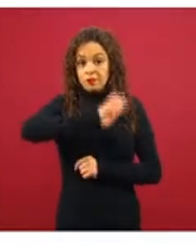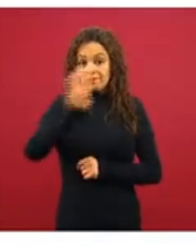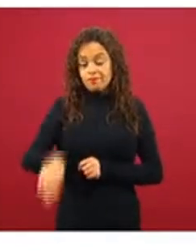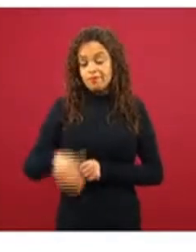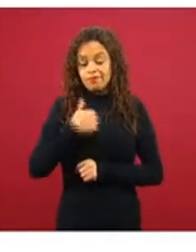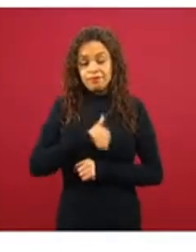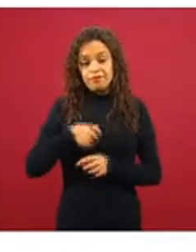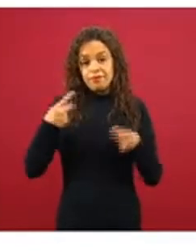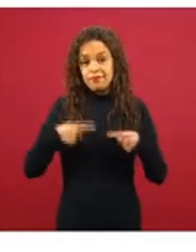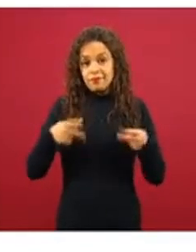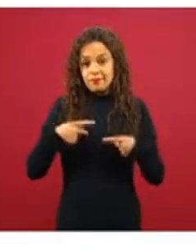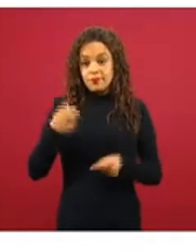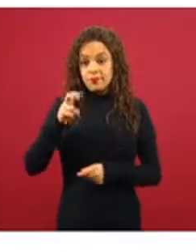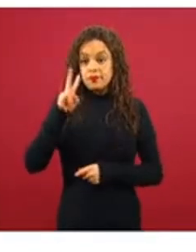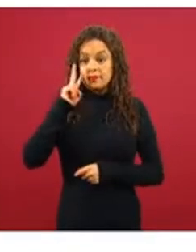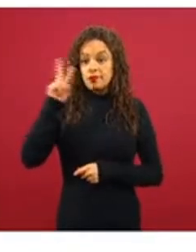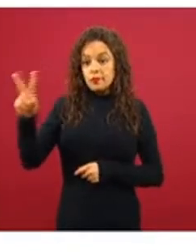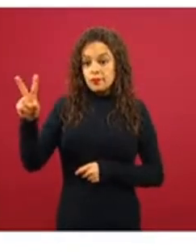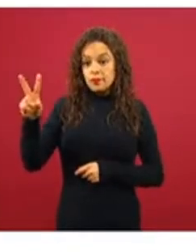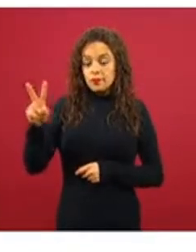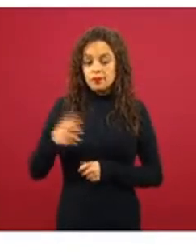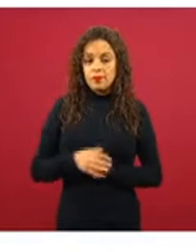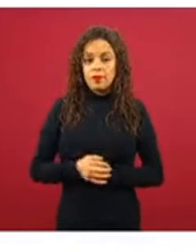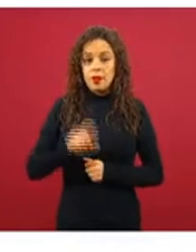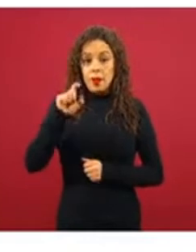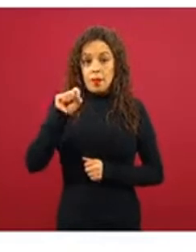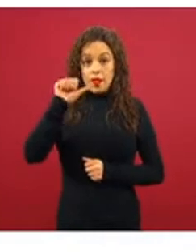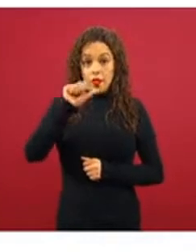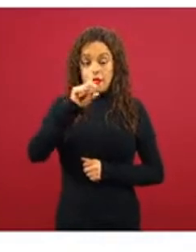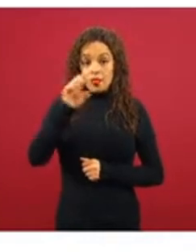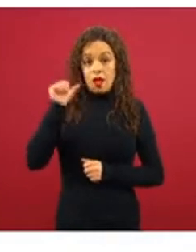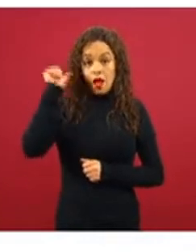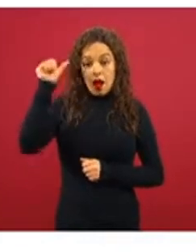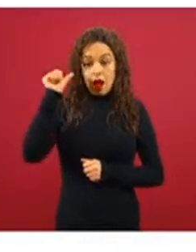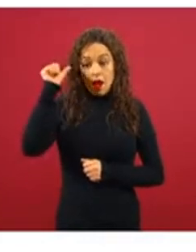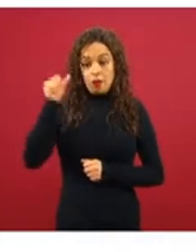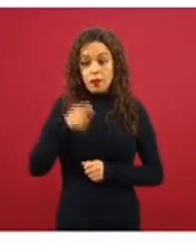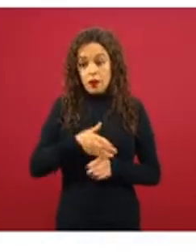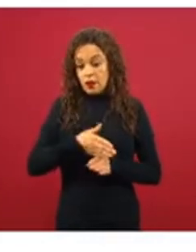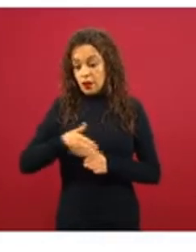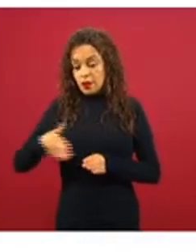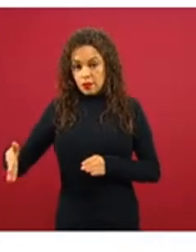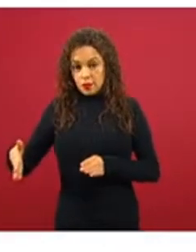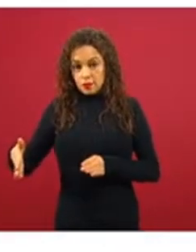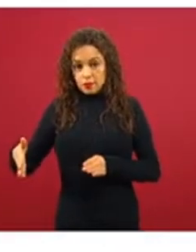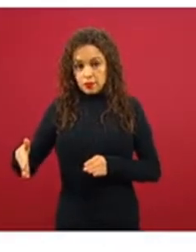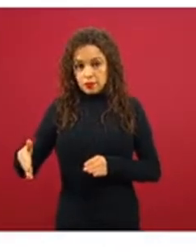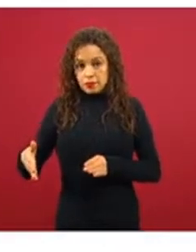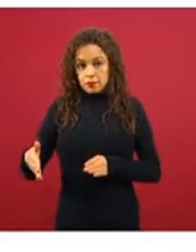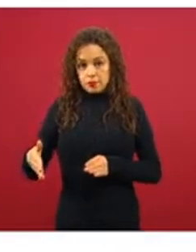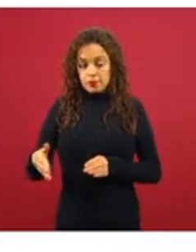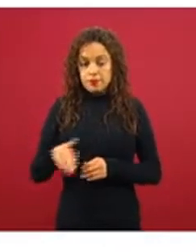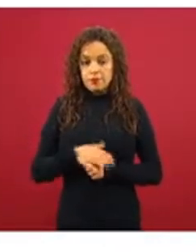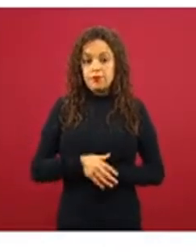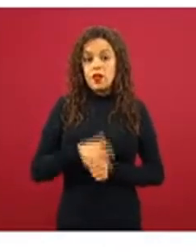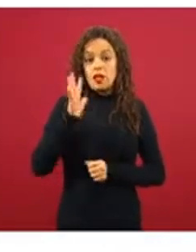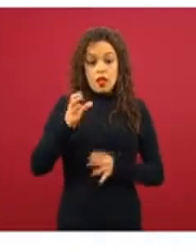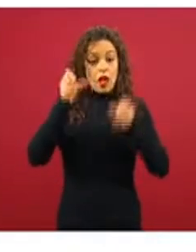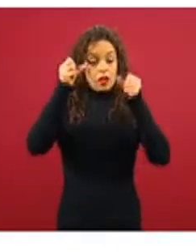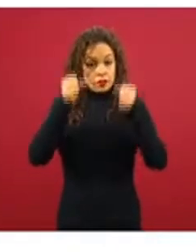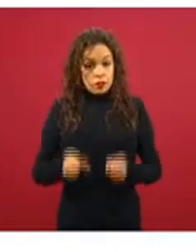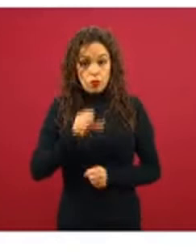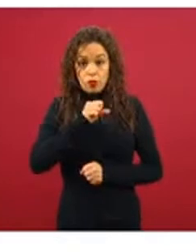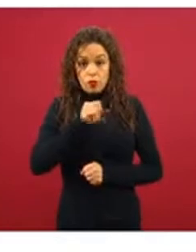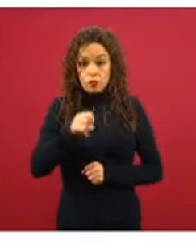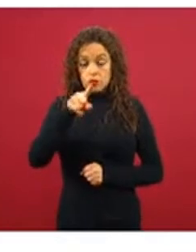ascendente, por lo menos marcada, hasta el 26 de abril, en la medida como se vayan descartando o confirmando